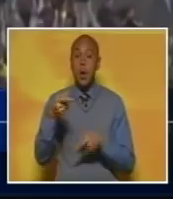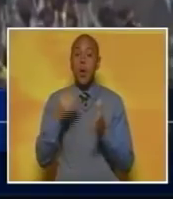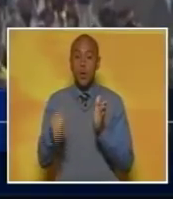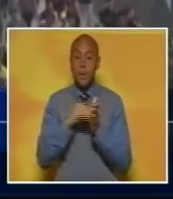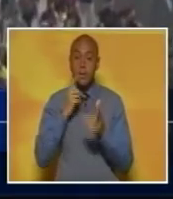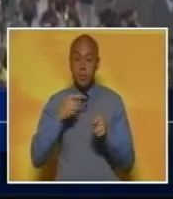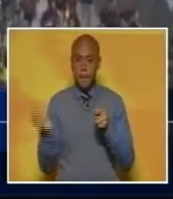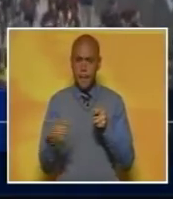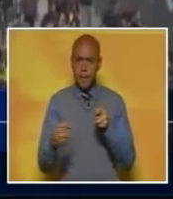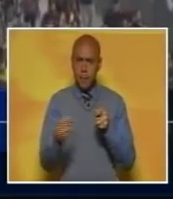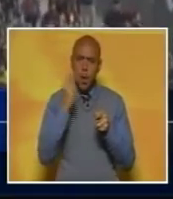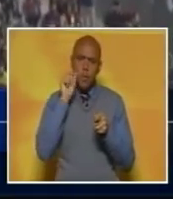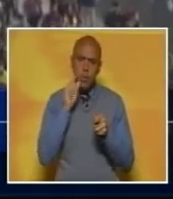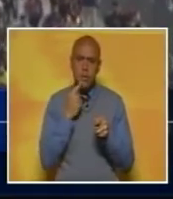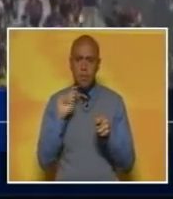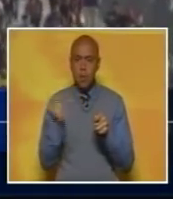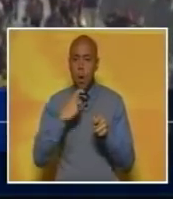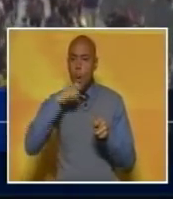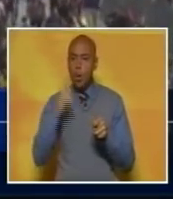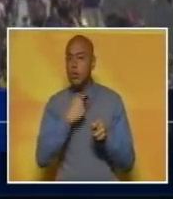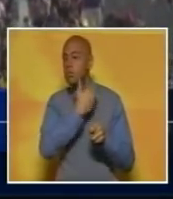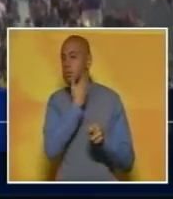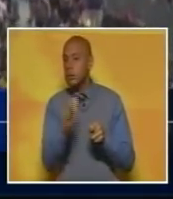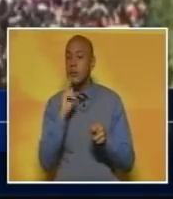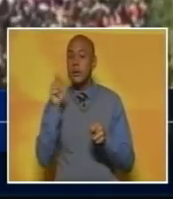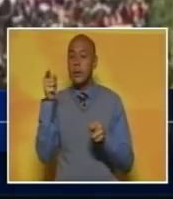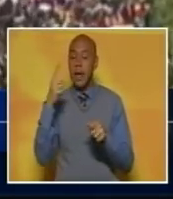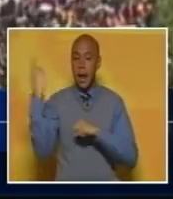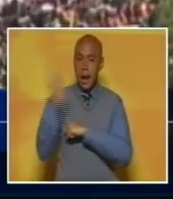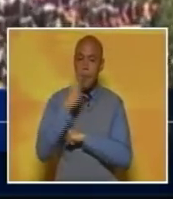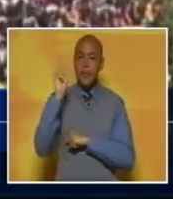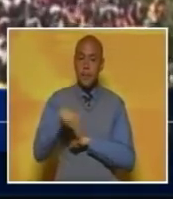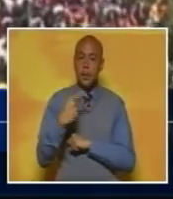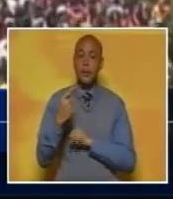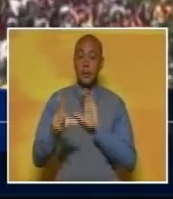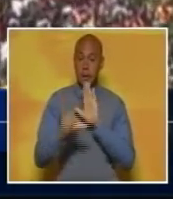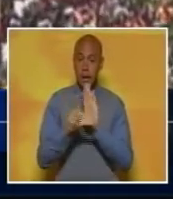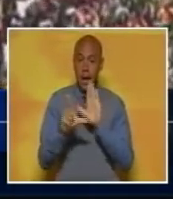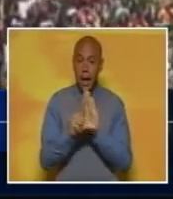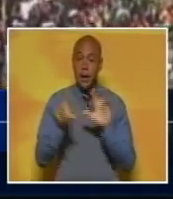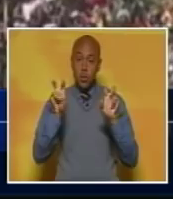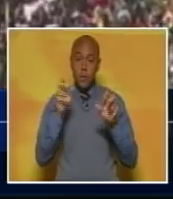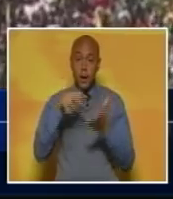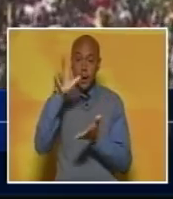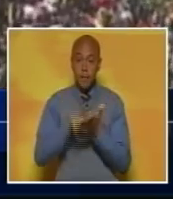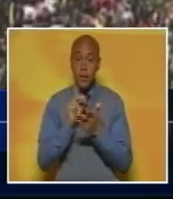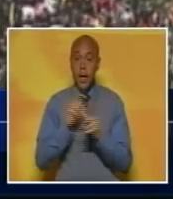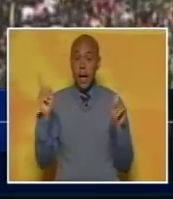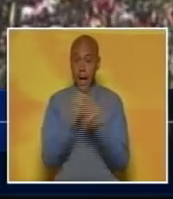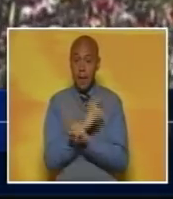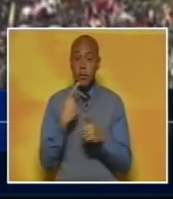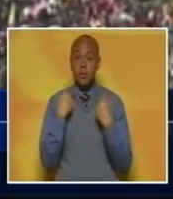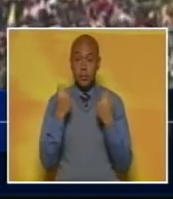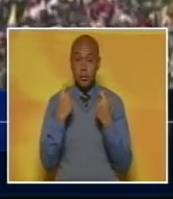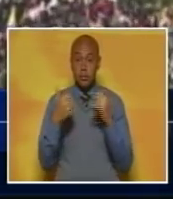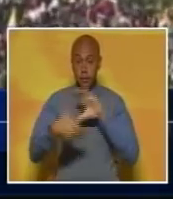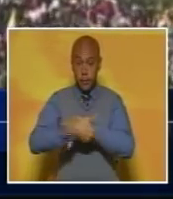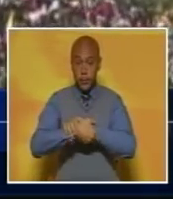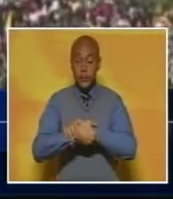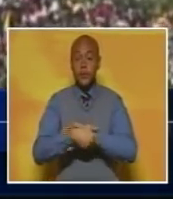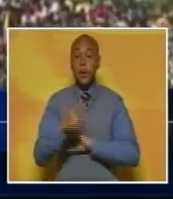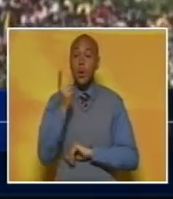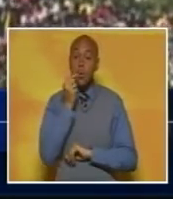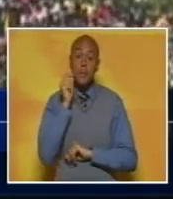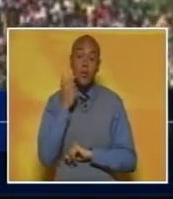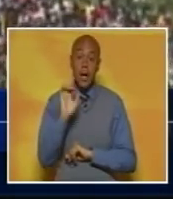cacerolazo a fin de recordar sus reclamos sociales y económicos, como el rechazo a la recién aprobada reforma tributaria. Según los